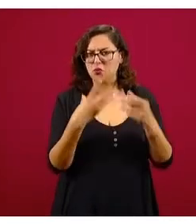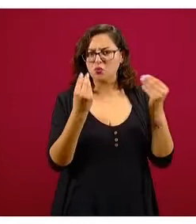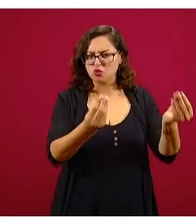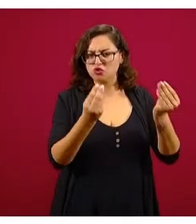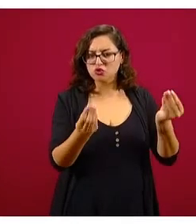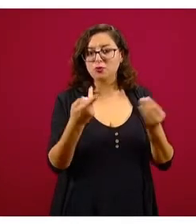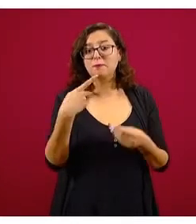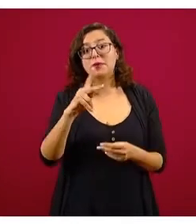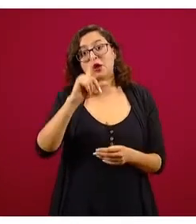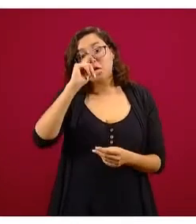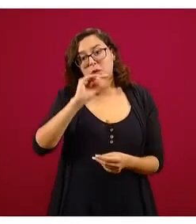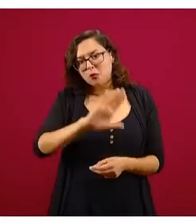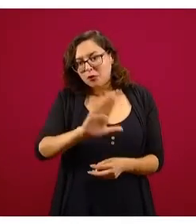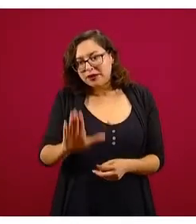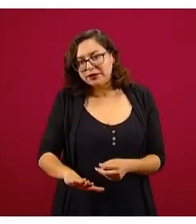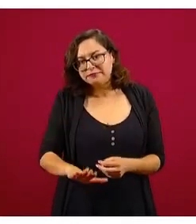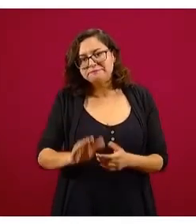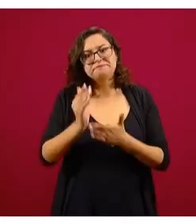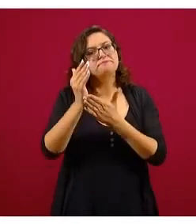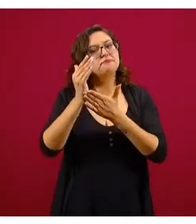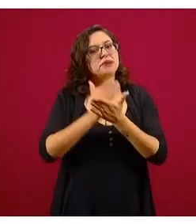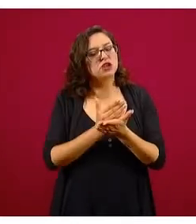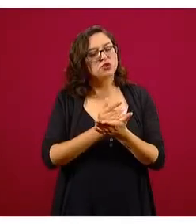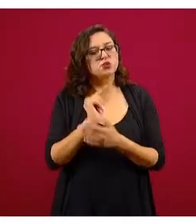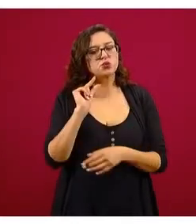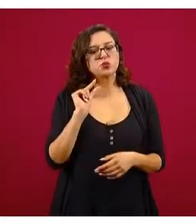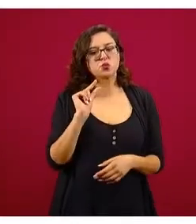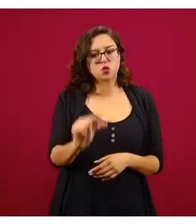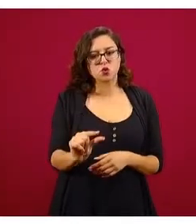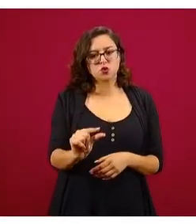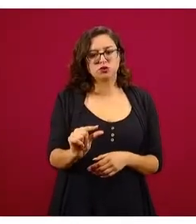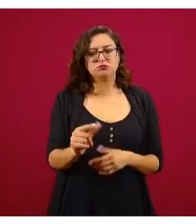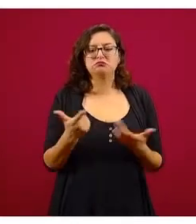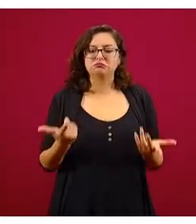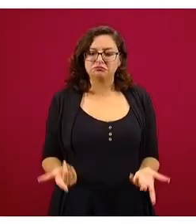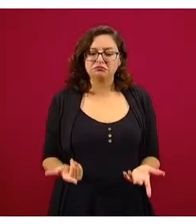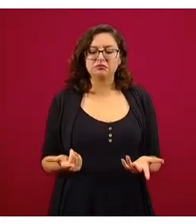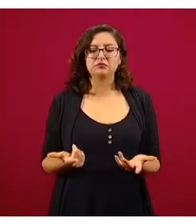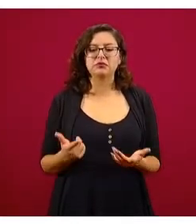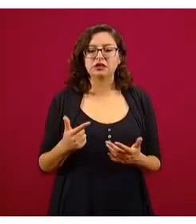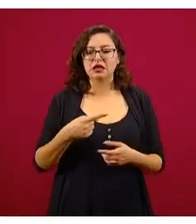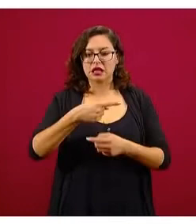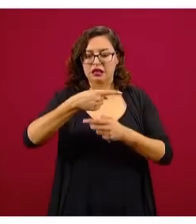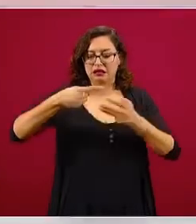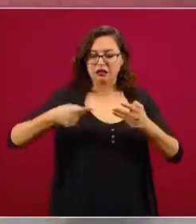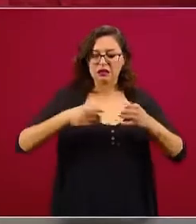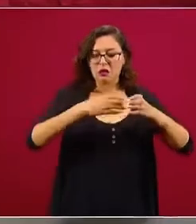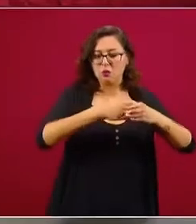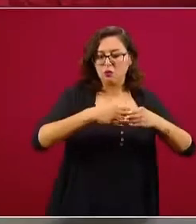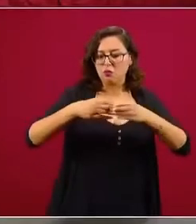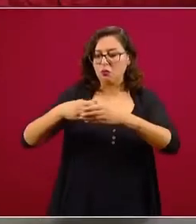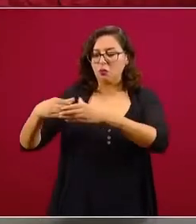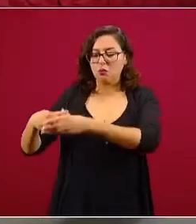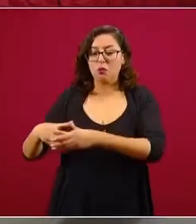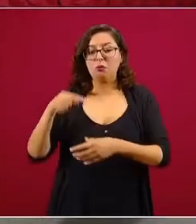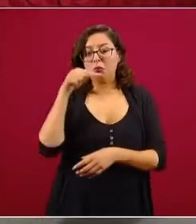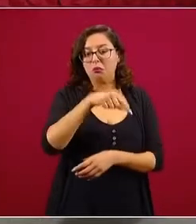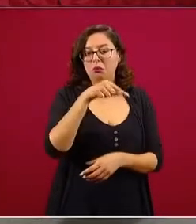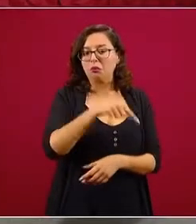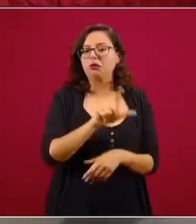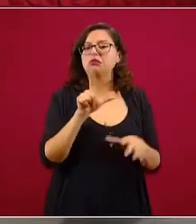realmente no corresponde a la defunción, o sea, son los que menos, al menos de estos tres grupos grandes, son los que menos